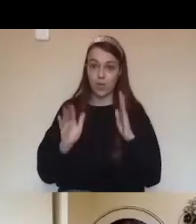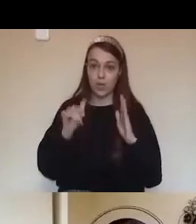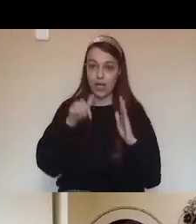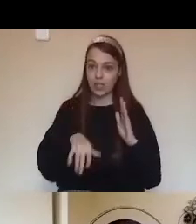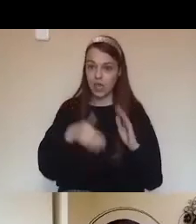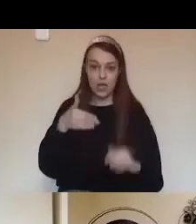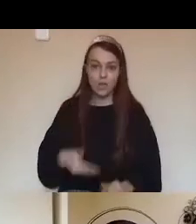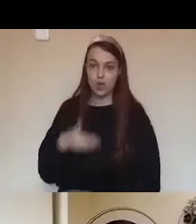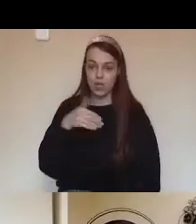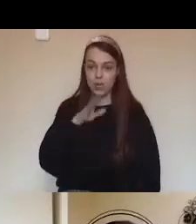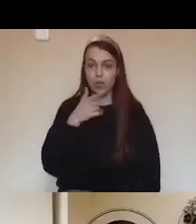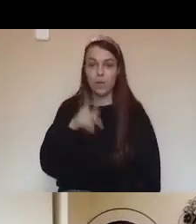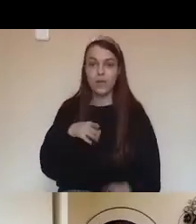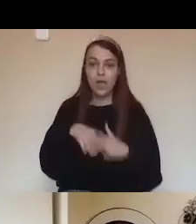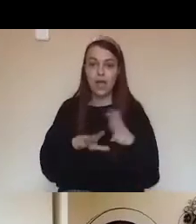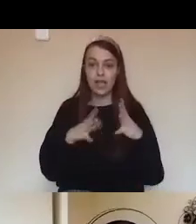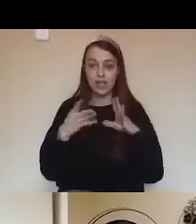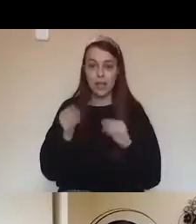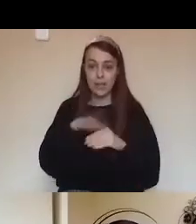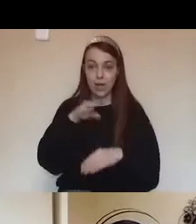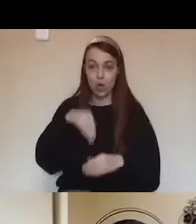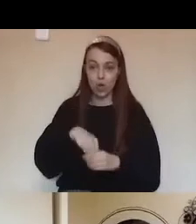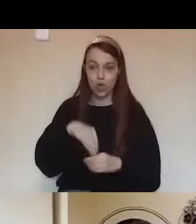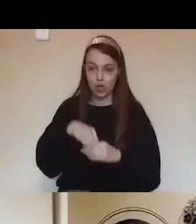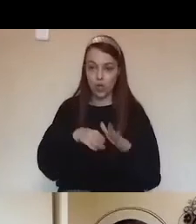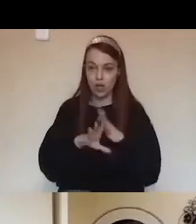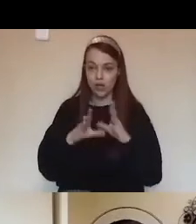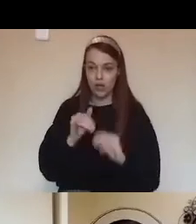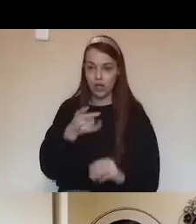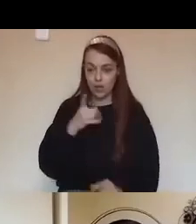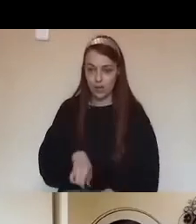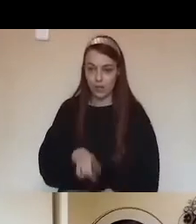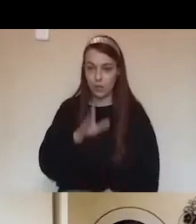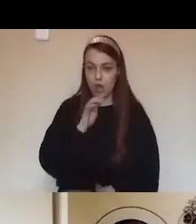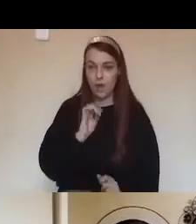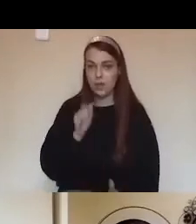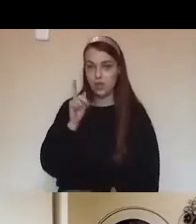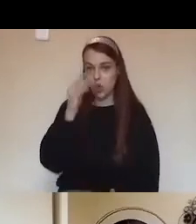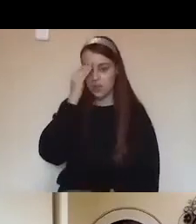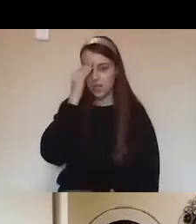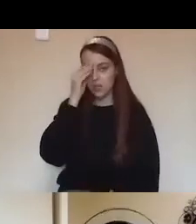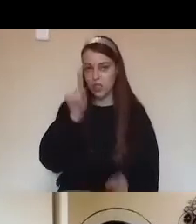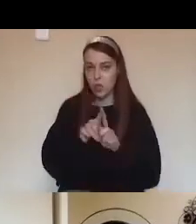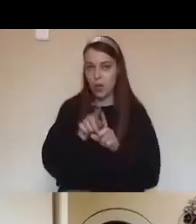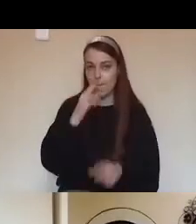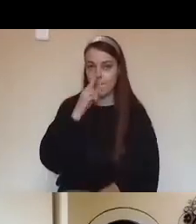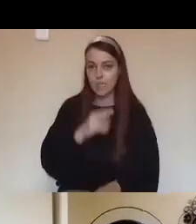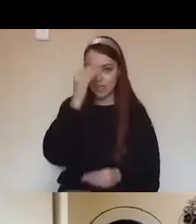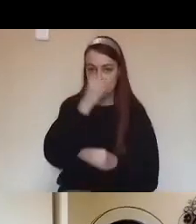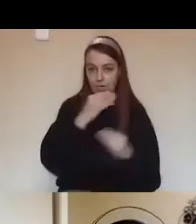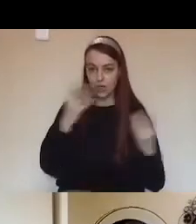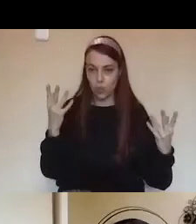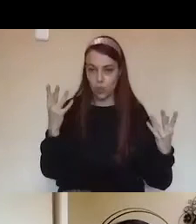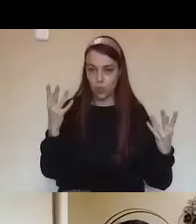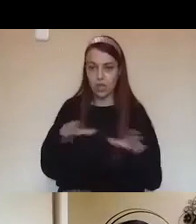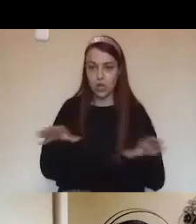que damos también accesibilidad a estos contenidos. Inicialmente solo pensábamos en las visitas virtuales a través de los equipos que están en la